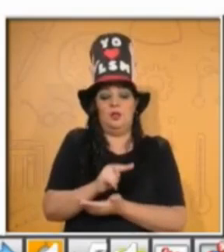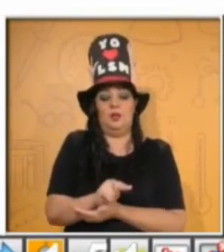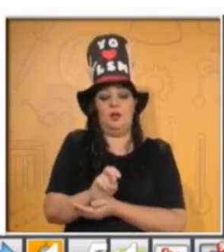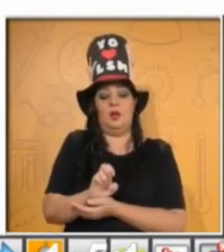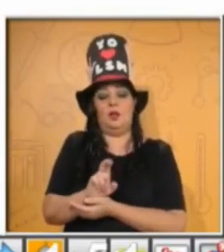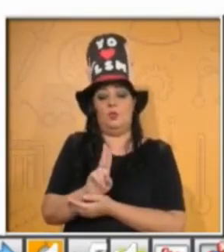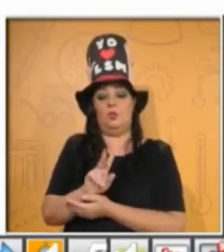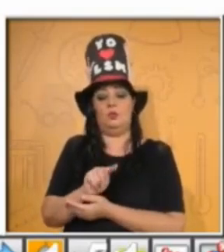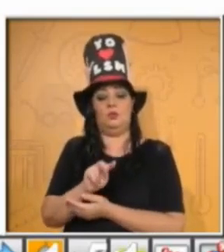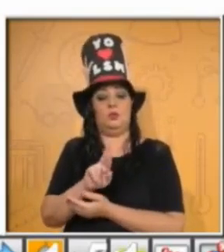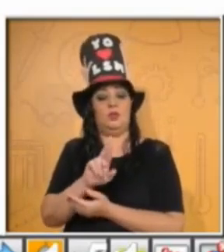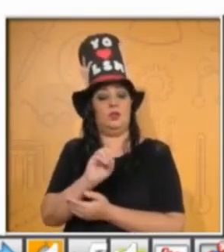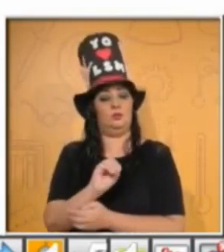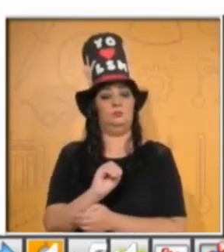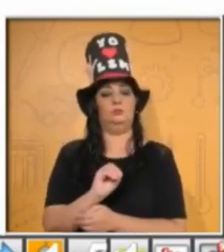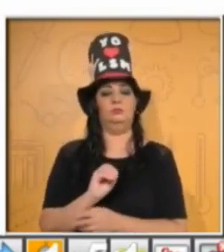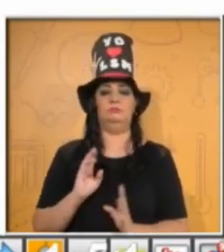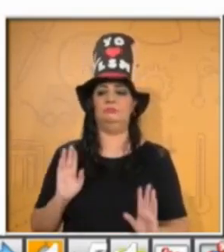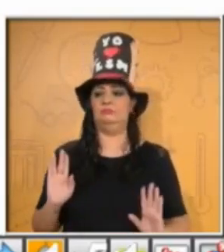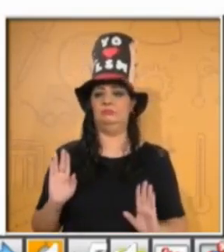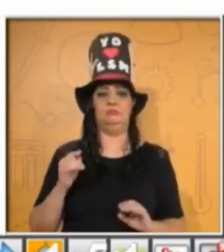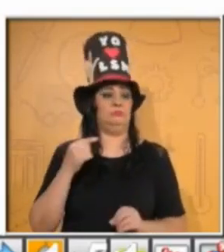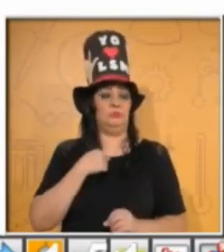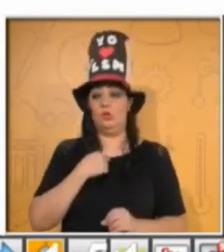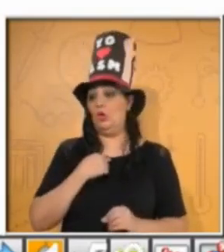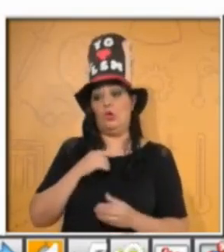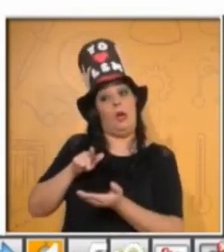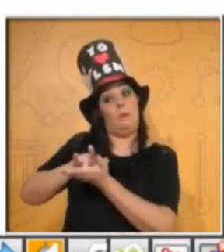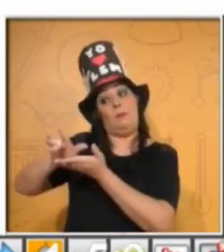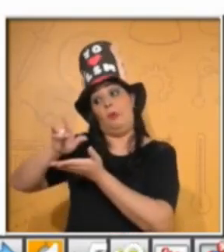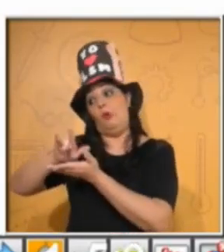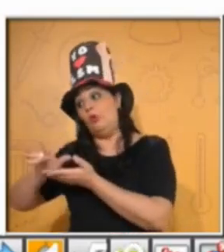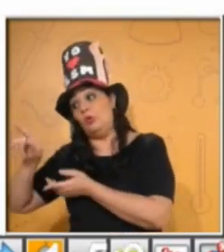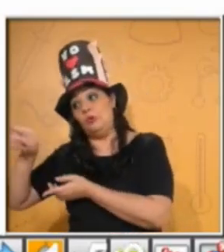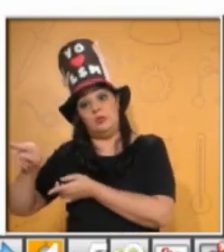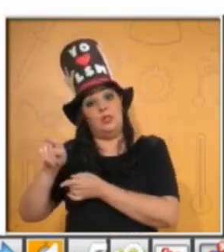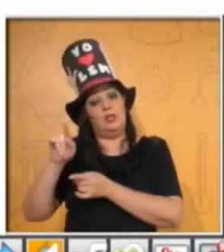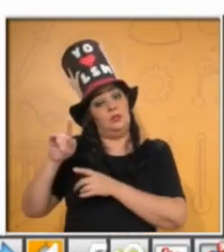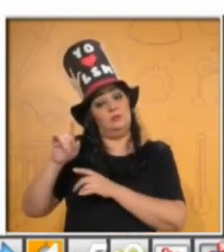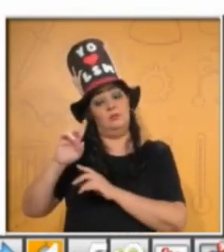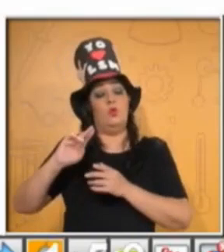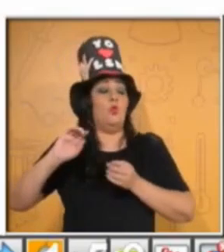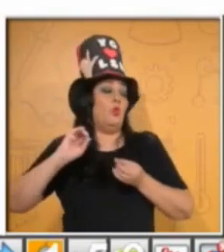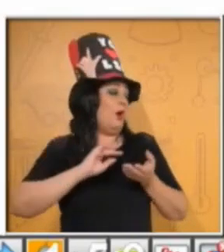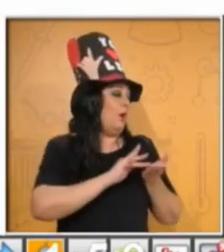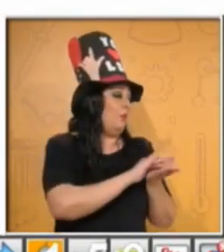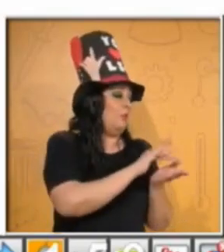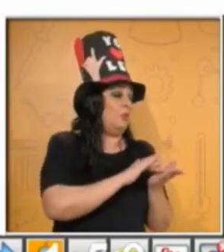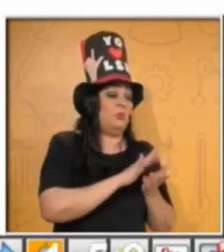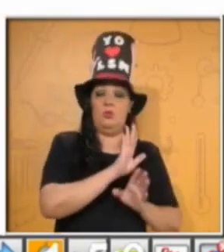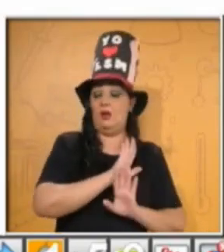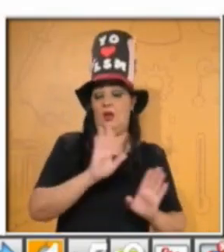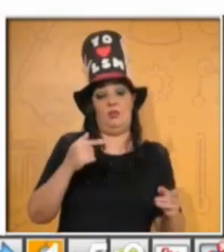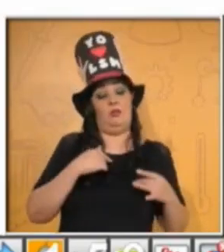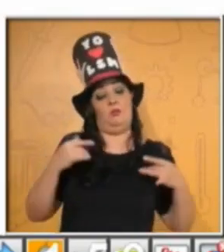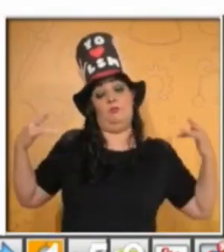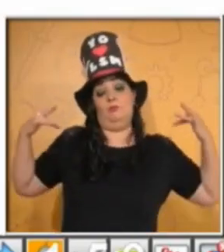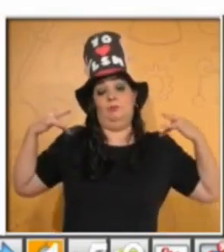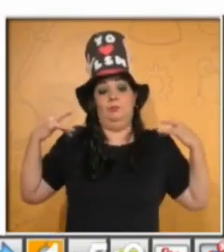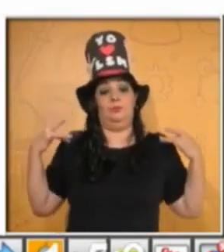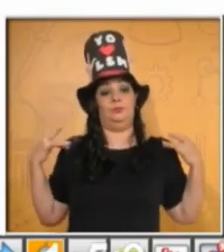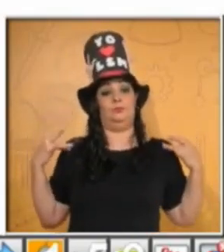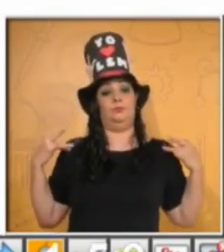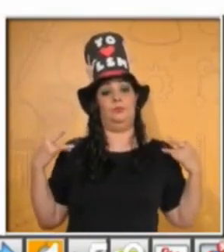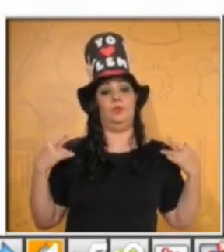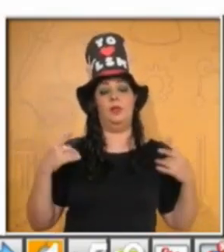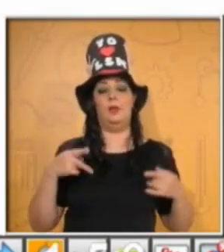neutro? Neutro, como que ni soy de un lado ni soy del otro, o sea, ni tú ni yo me mantengo al margen. Exactamente. Pero en el